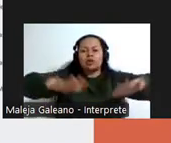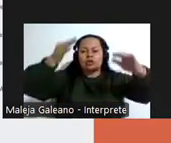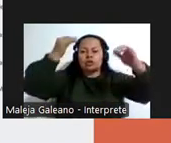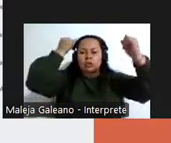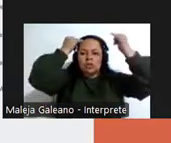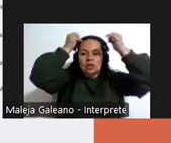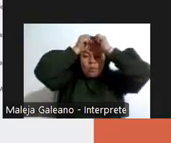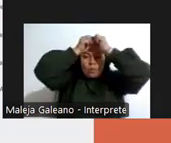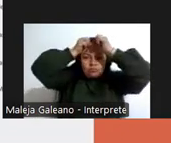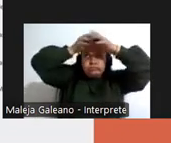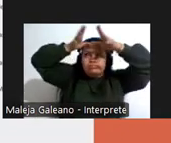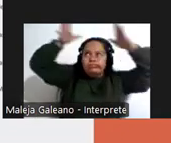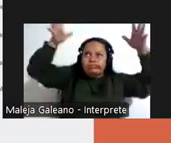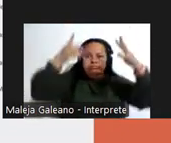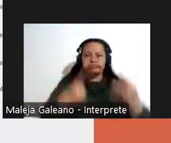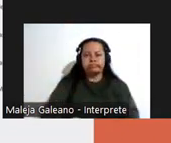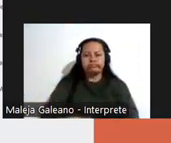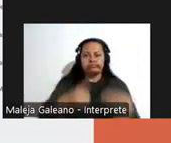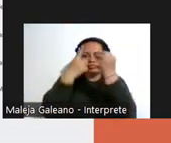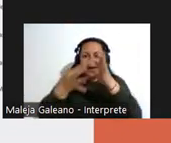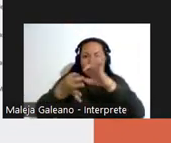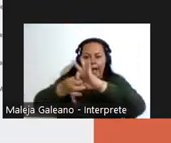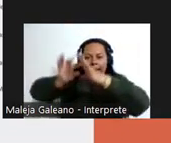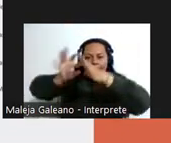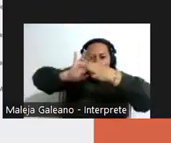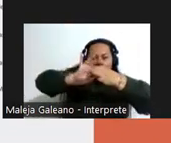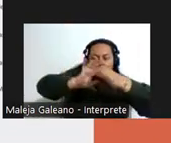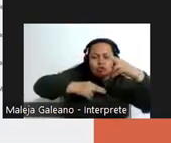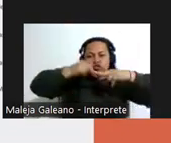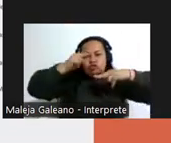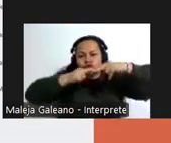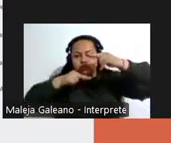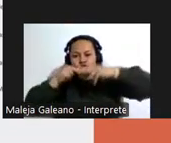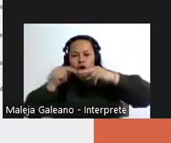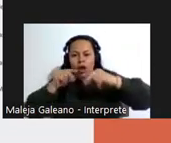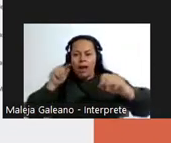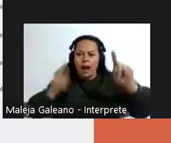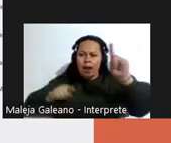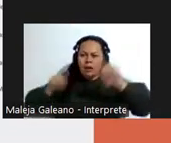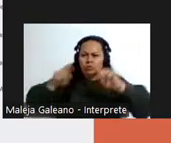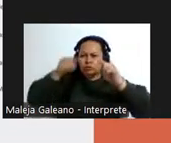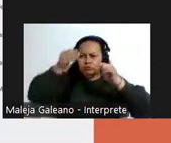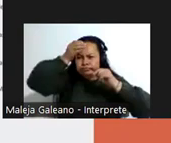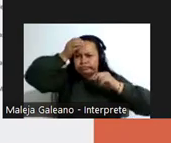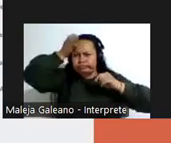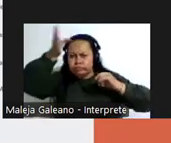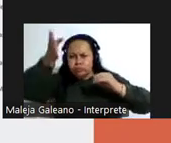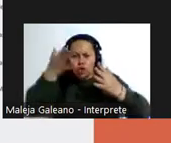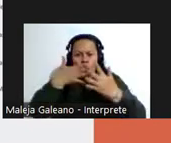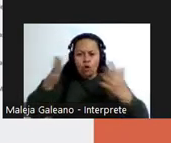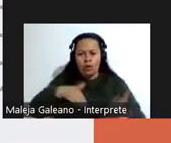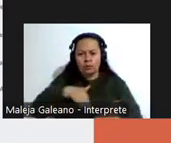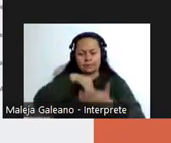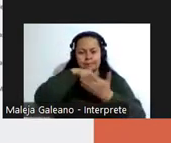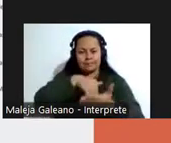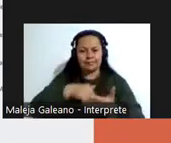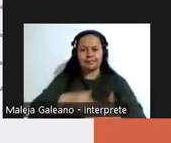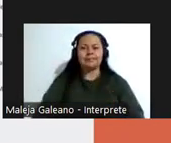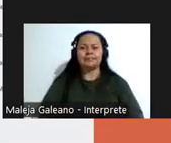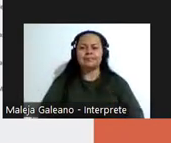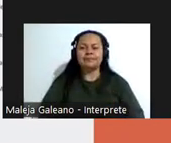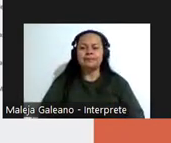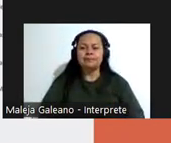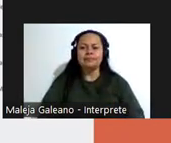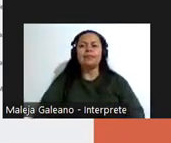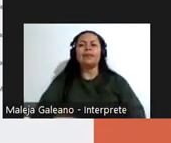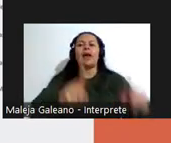política, que enlaza esas construcciones muy críticas del saber, muy situados. Es algo que